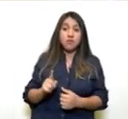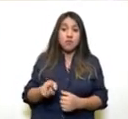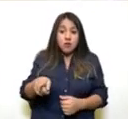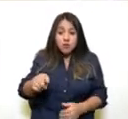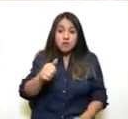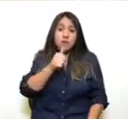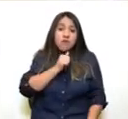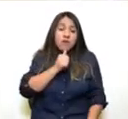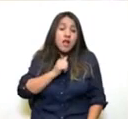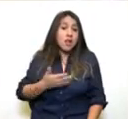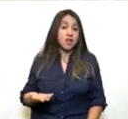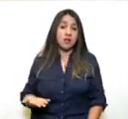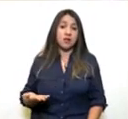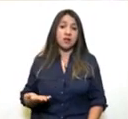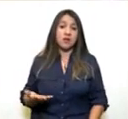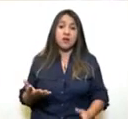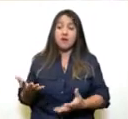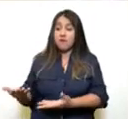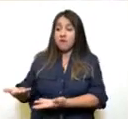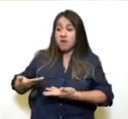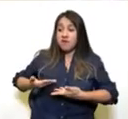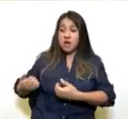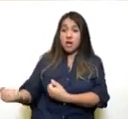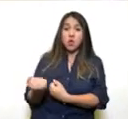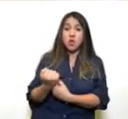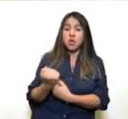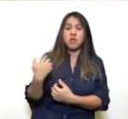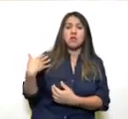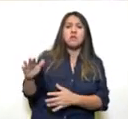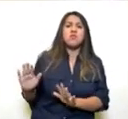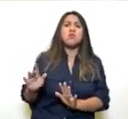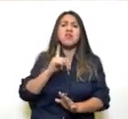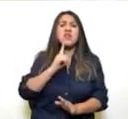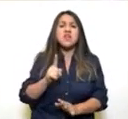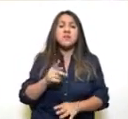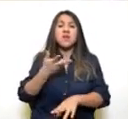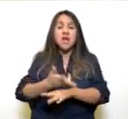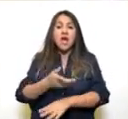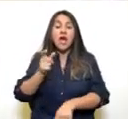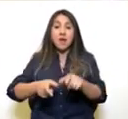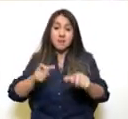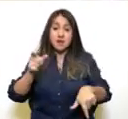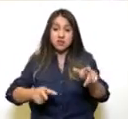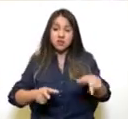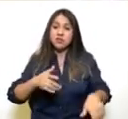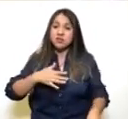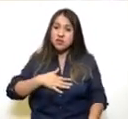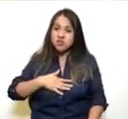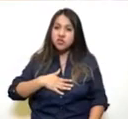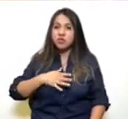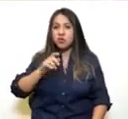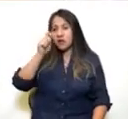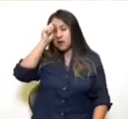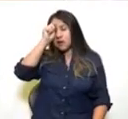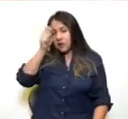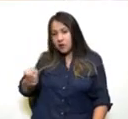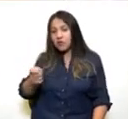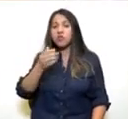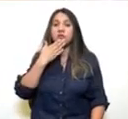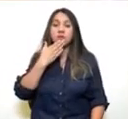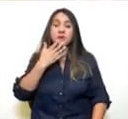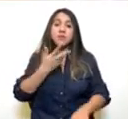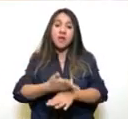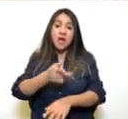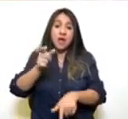y va y va a recibir ayuda de quien se la dé hay gente y yo la honro también hay